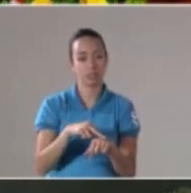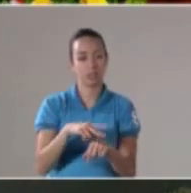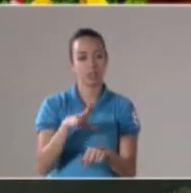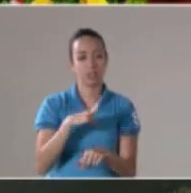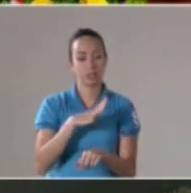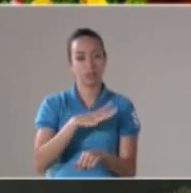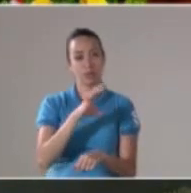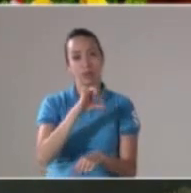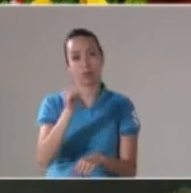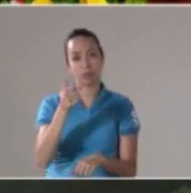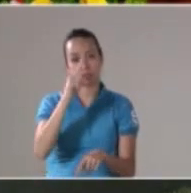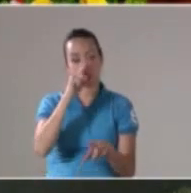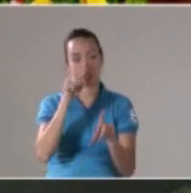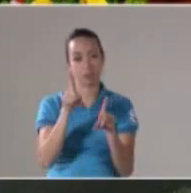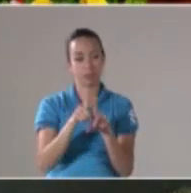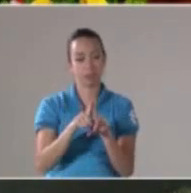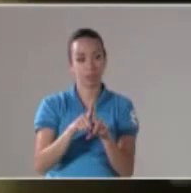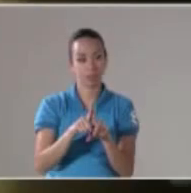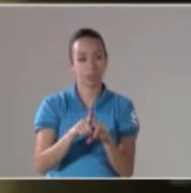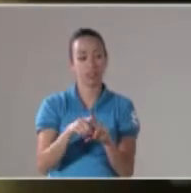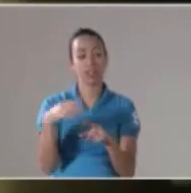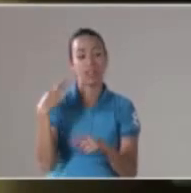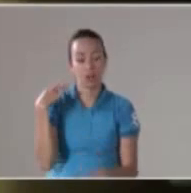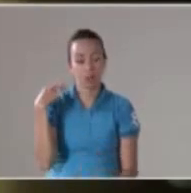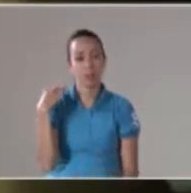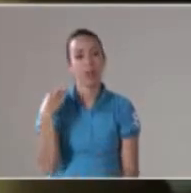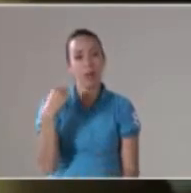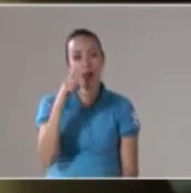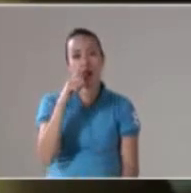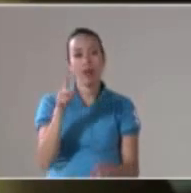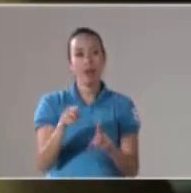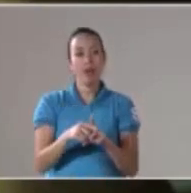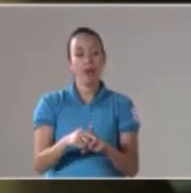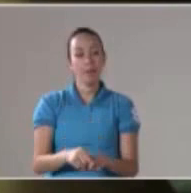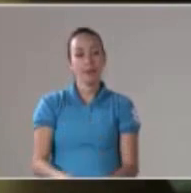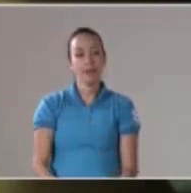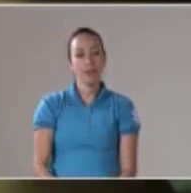tenemos otros también, y lo invitamos. Lo invito.